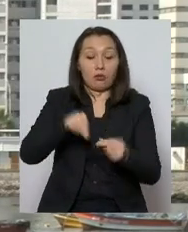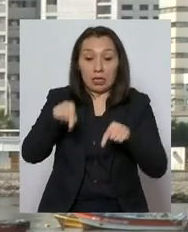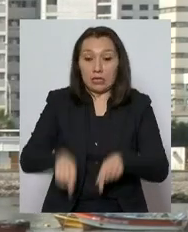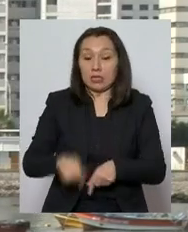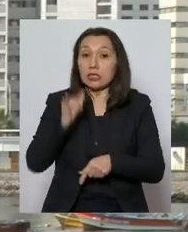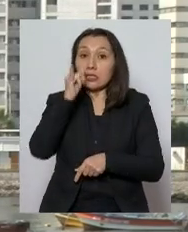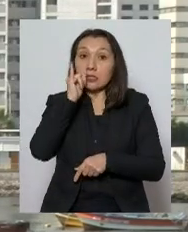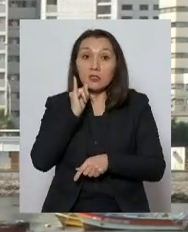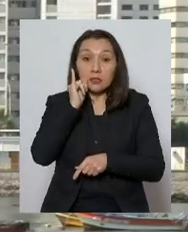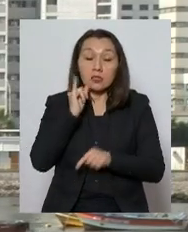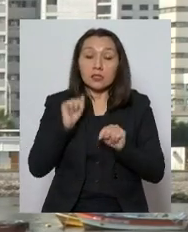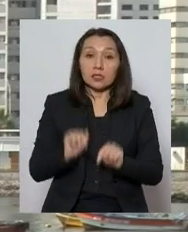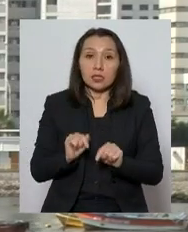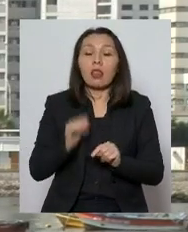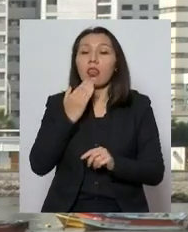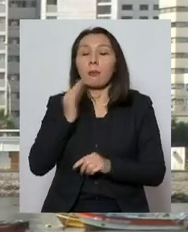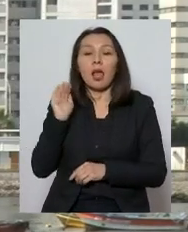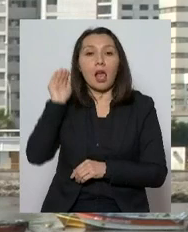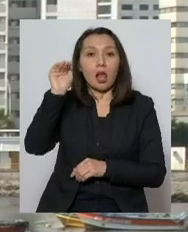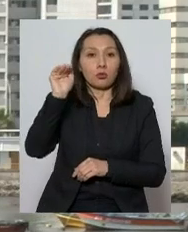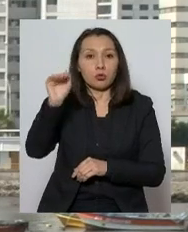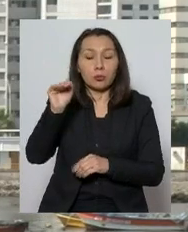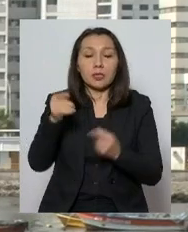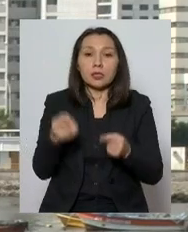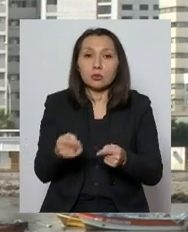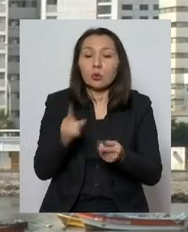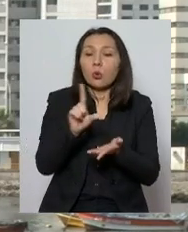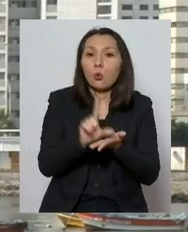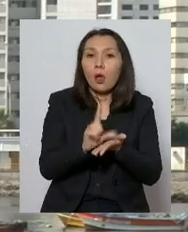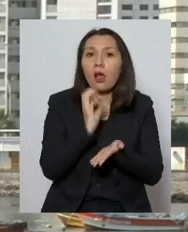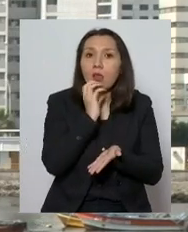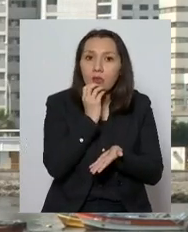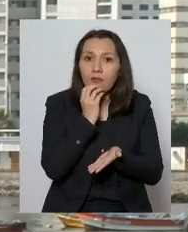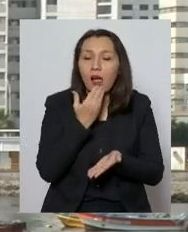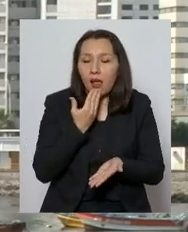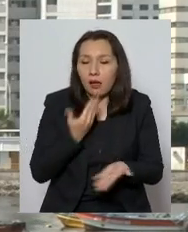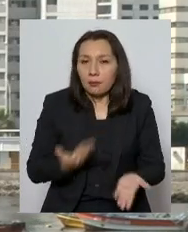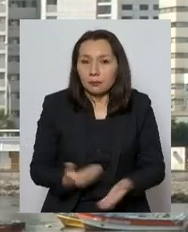Iquique y Alto Hospicio y en Antofagasta.